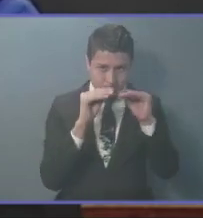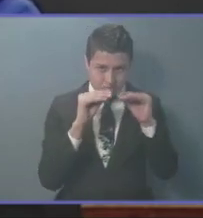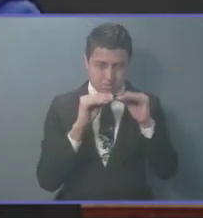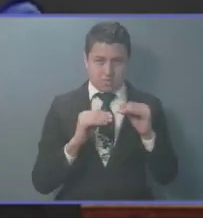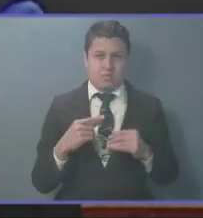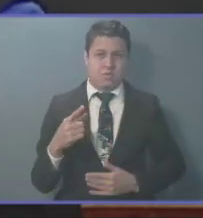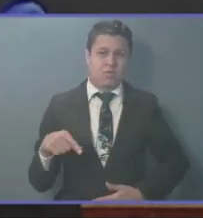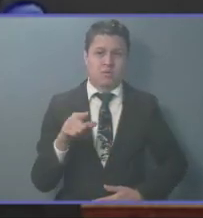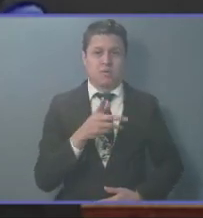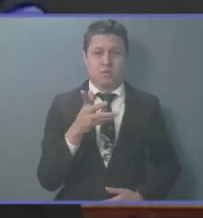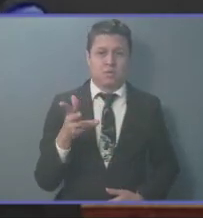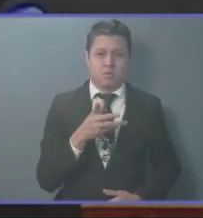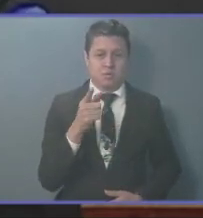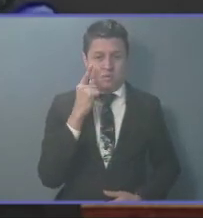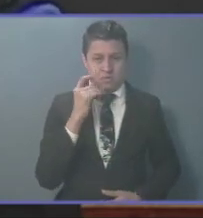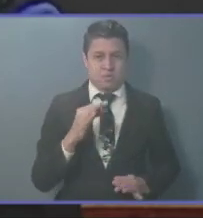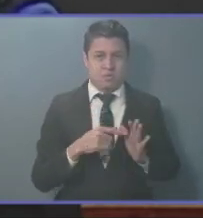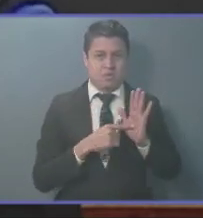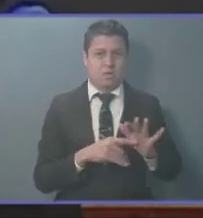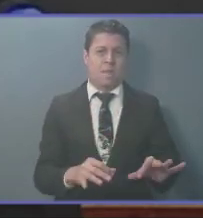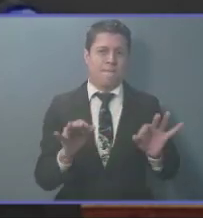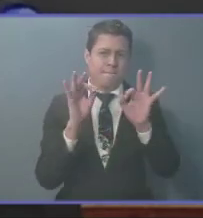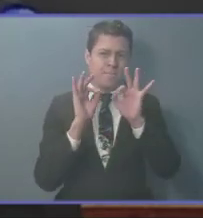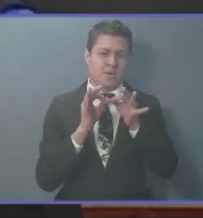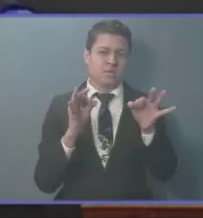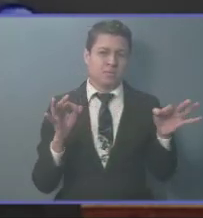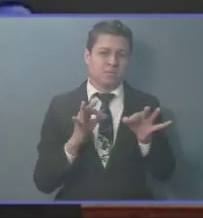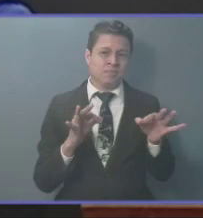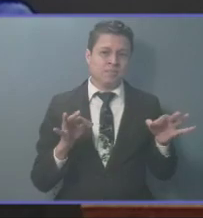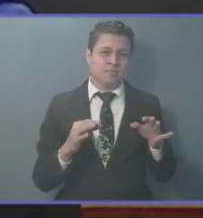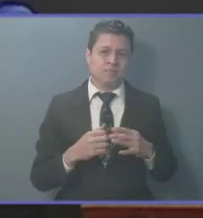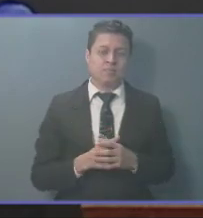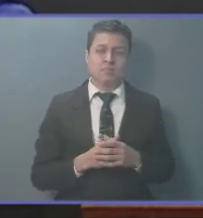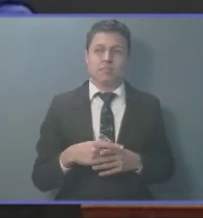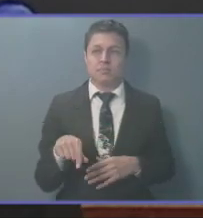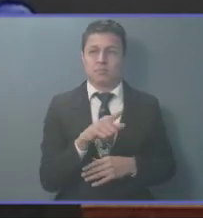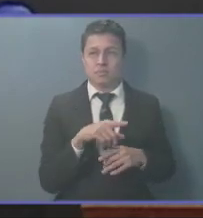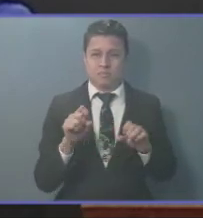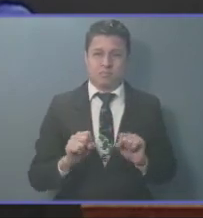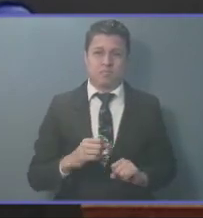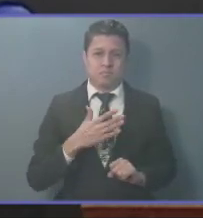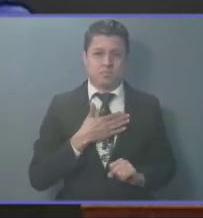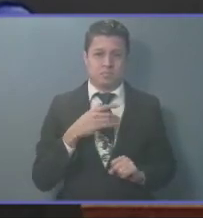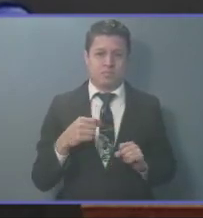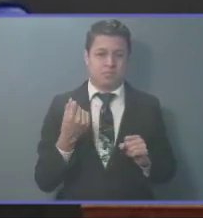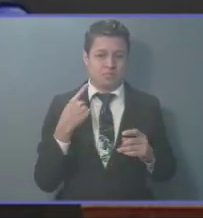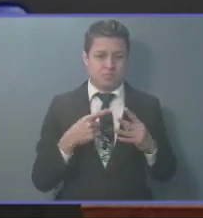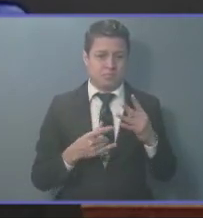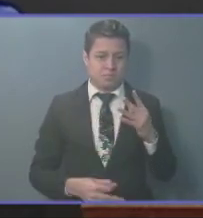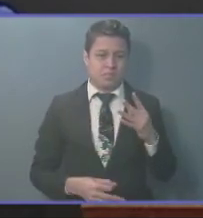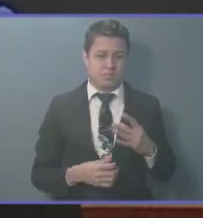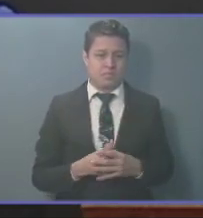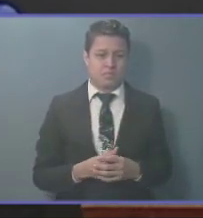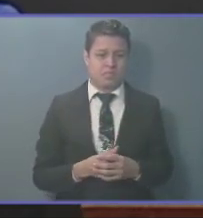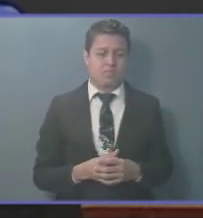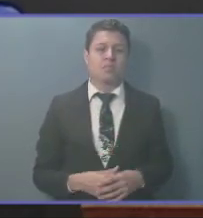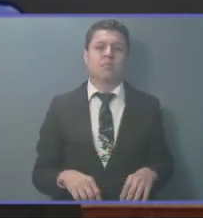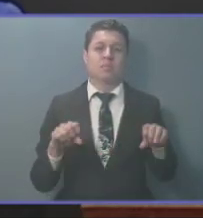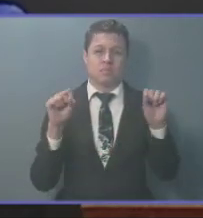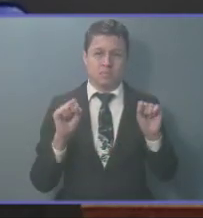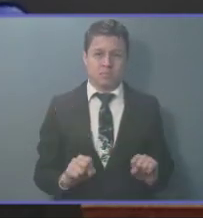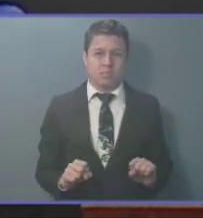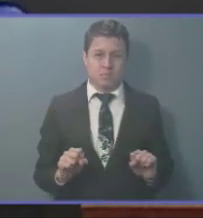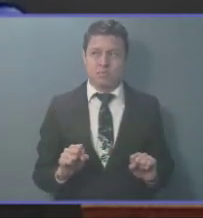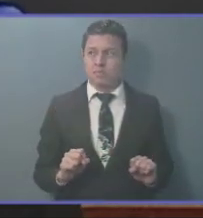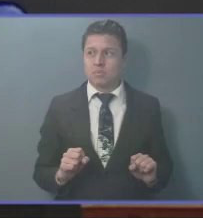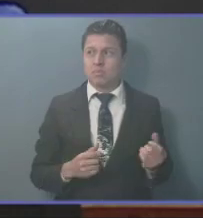donde todos desplegamos las mejores energías para que usted tuviera este decreto y pudiera